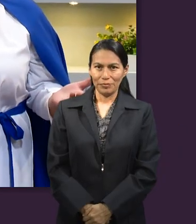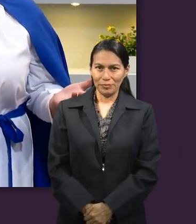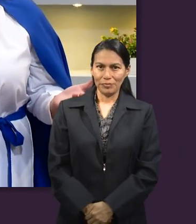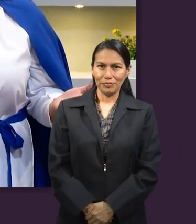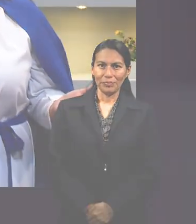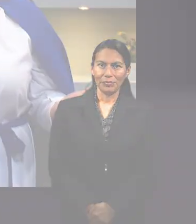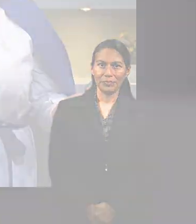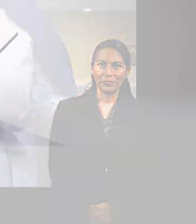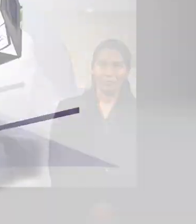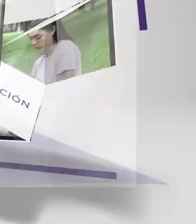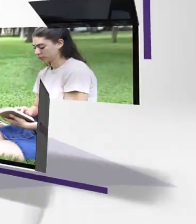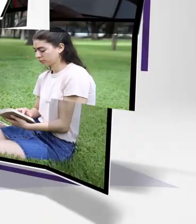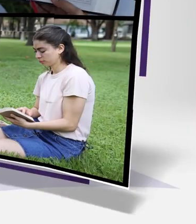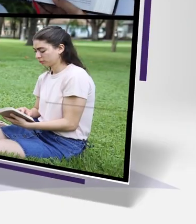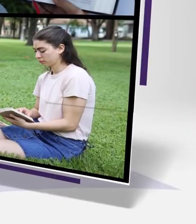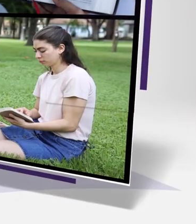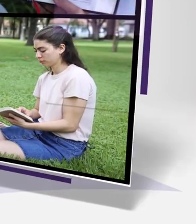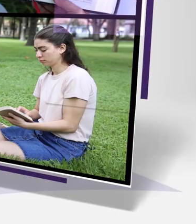todo